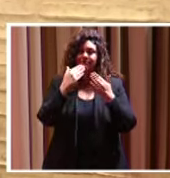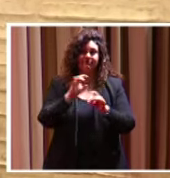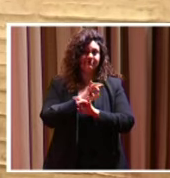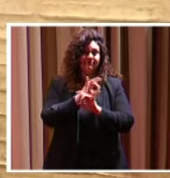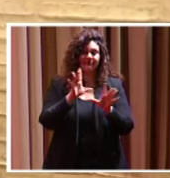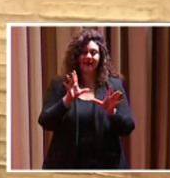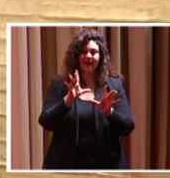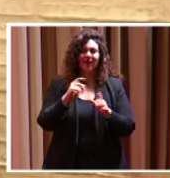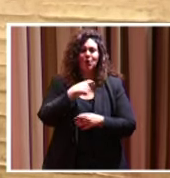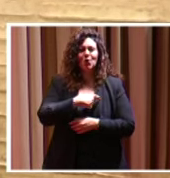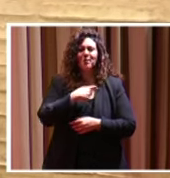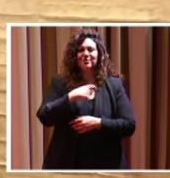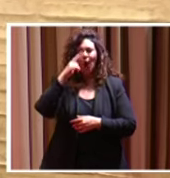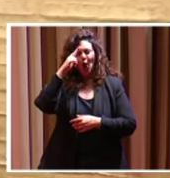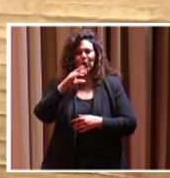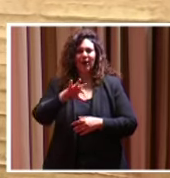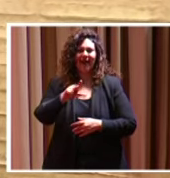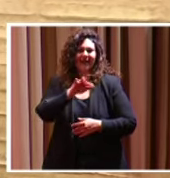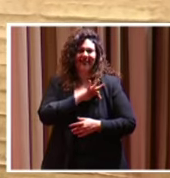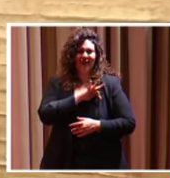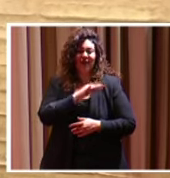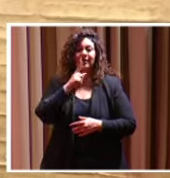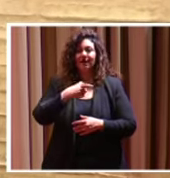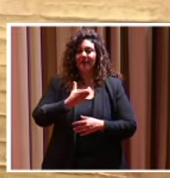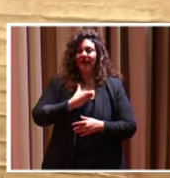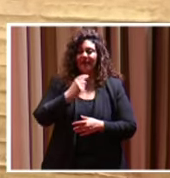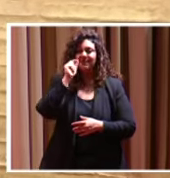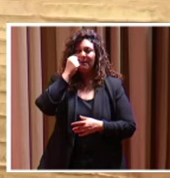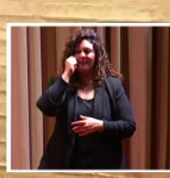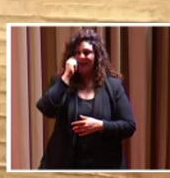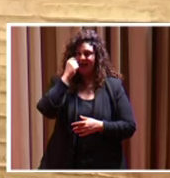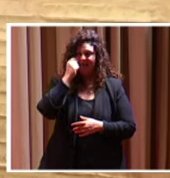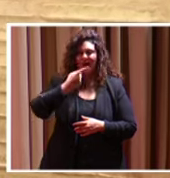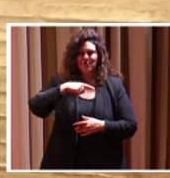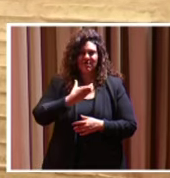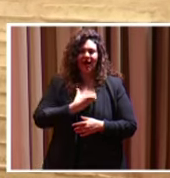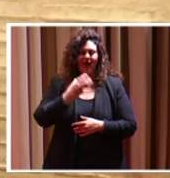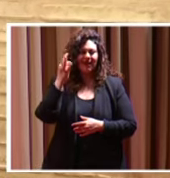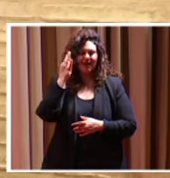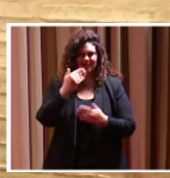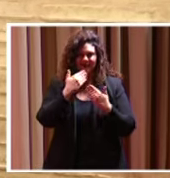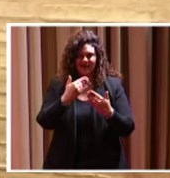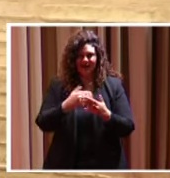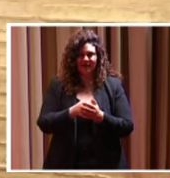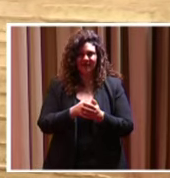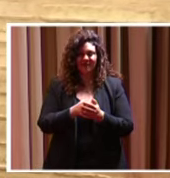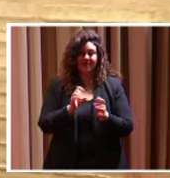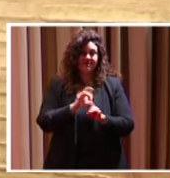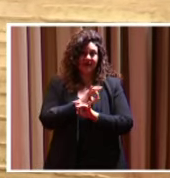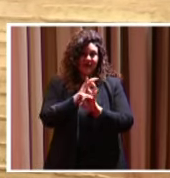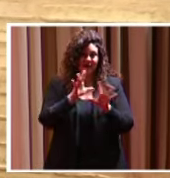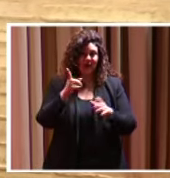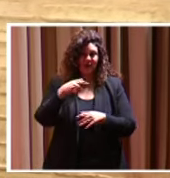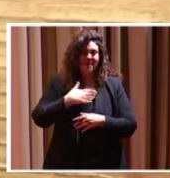supuesto, a la Comisión de Honor y Distinciones, a Marifran Carazo, nuestra alcaldesa, por supuestísimo